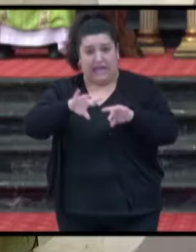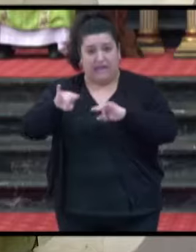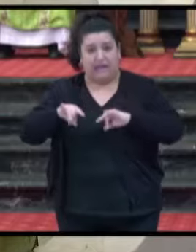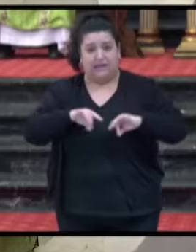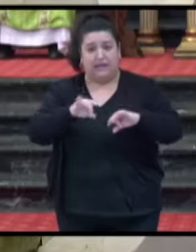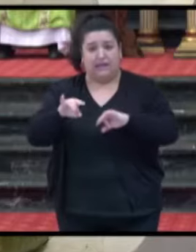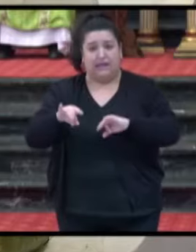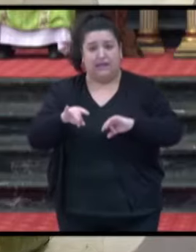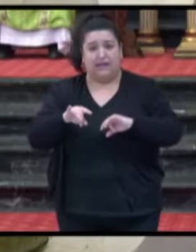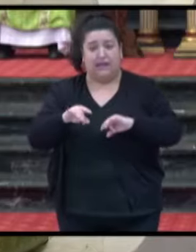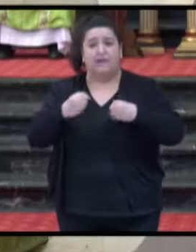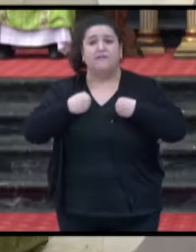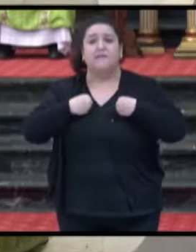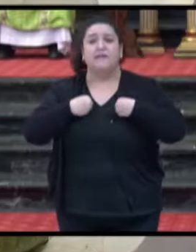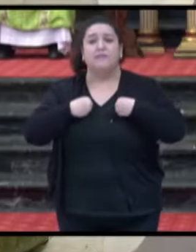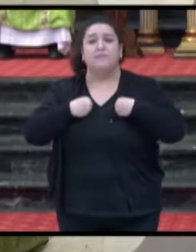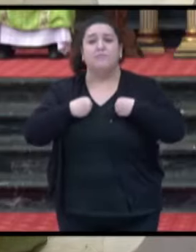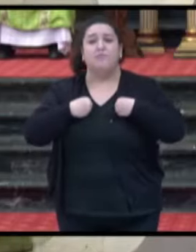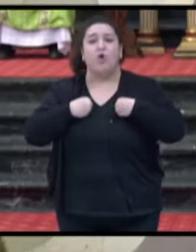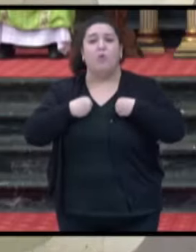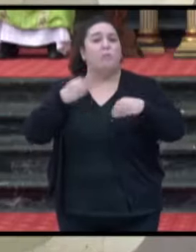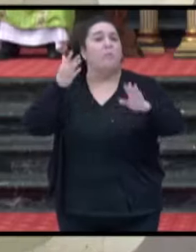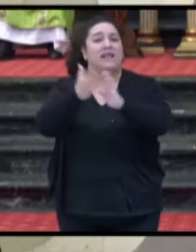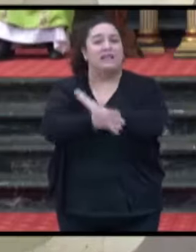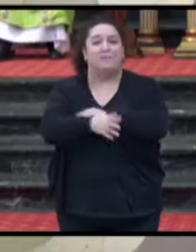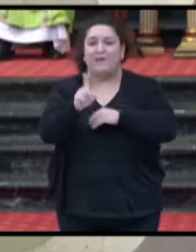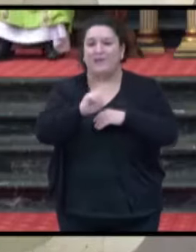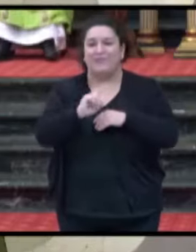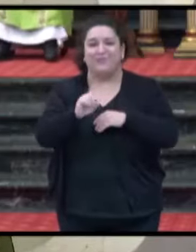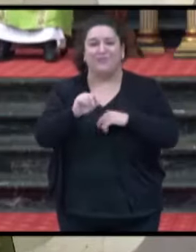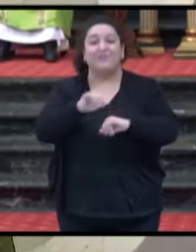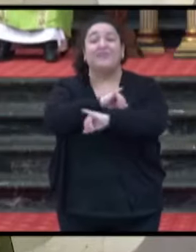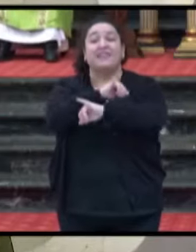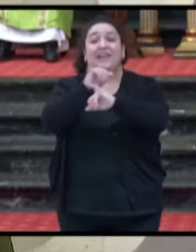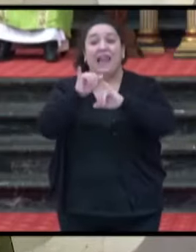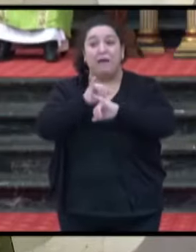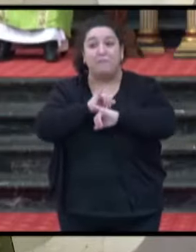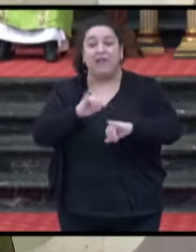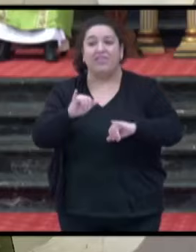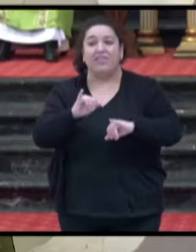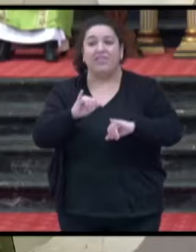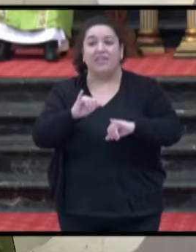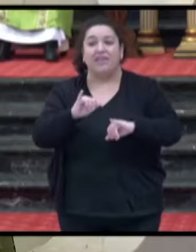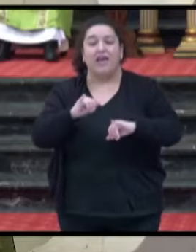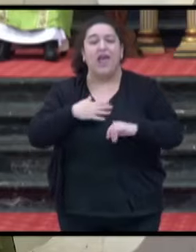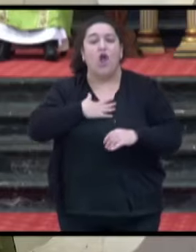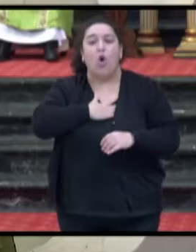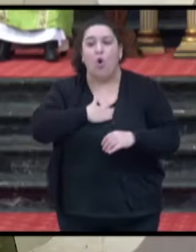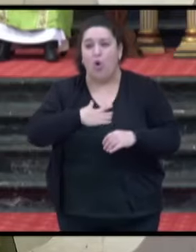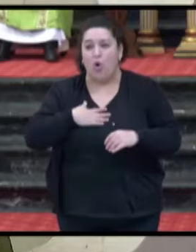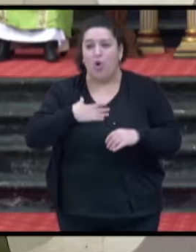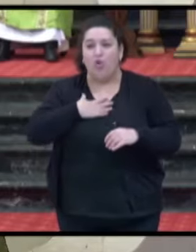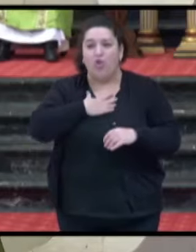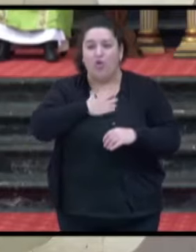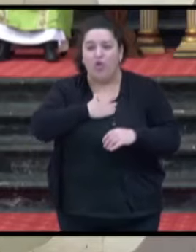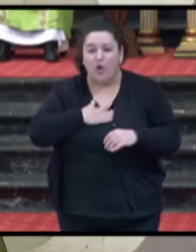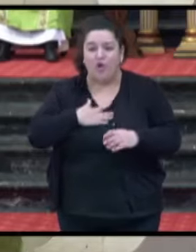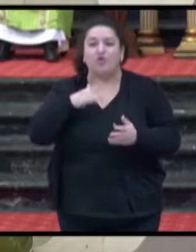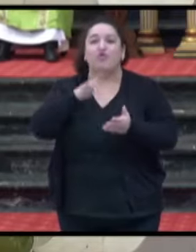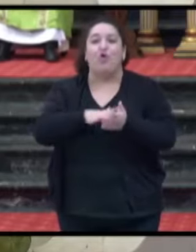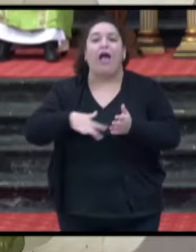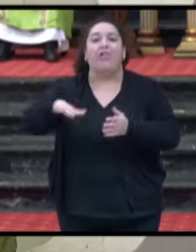es una existencia definitiva la paz el gozo llegará en el